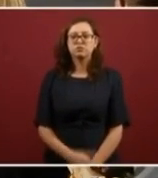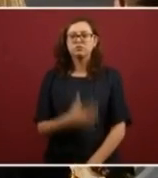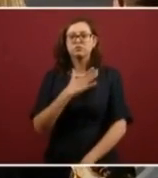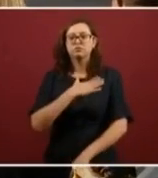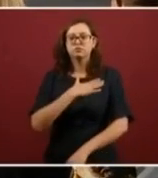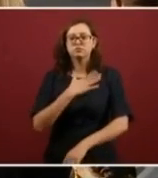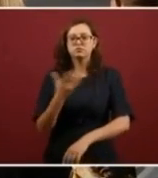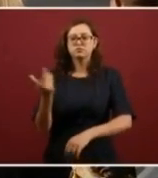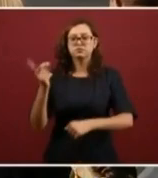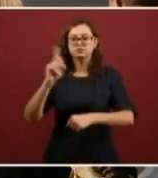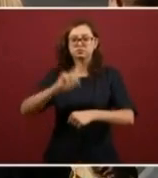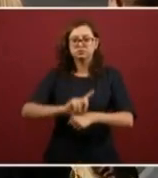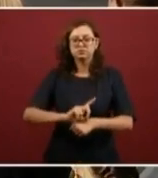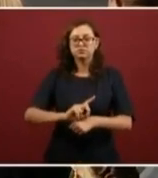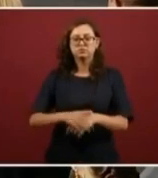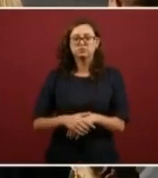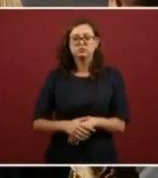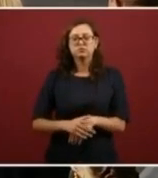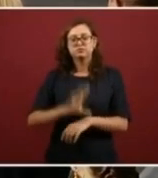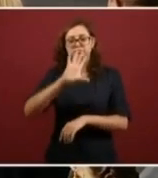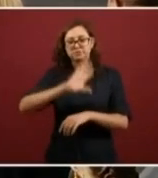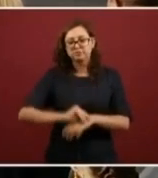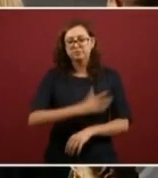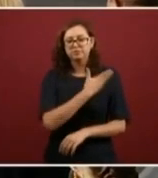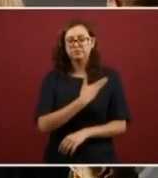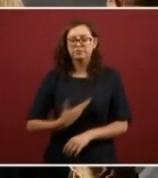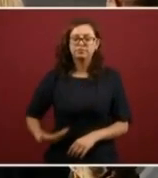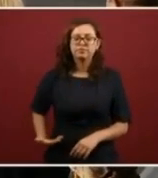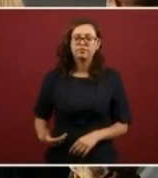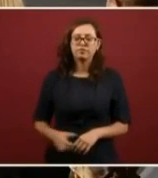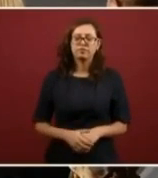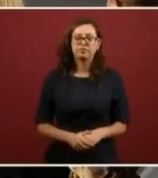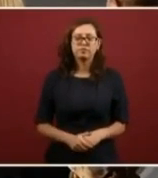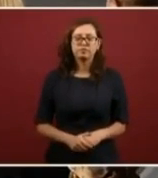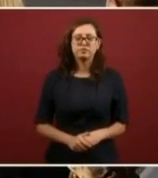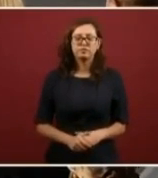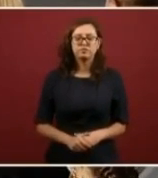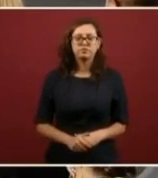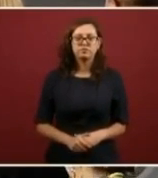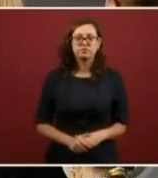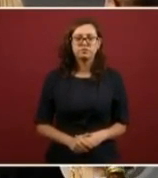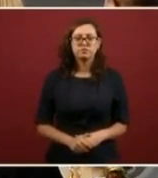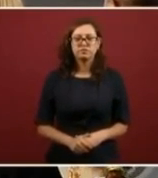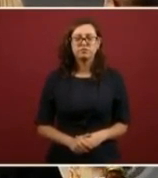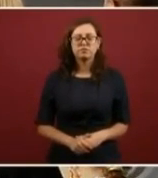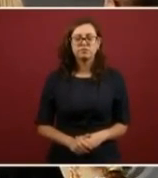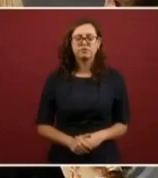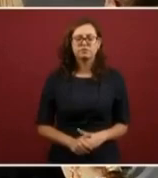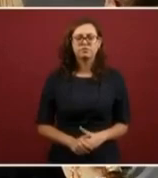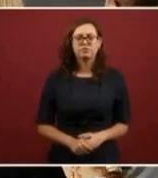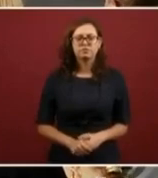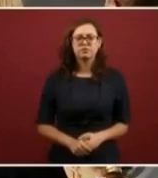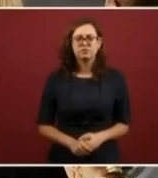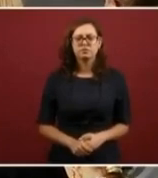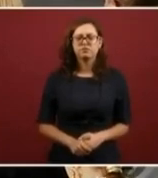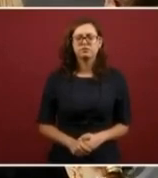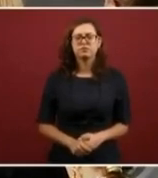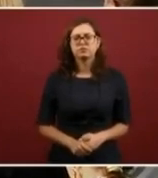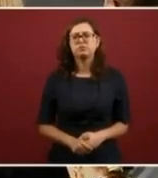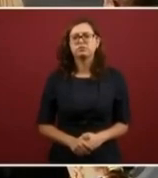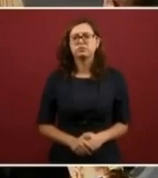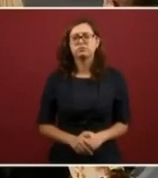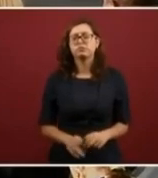Buenos días. Con su permiso, señor presidente. El programa de crédito a la